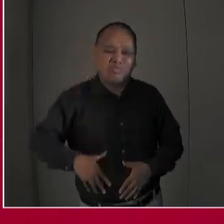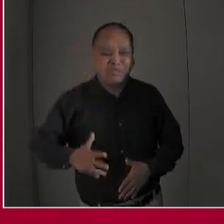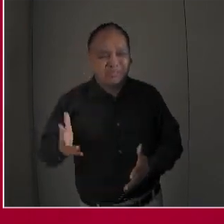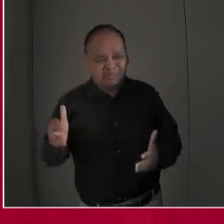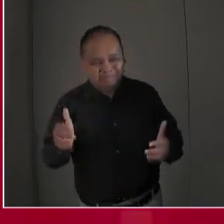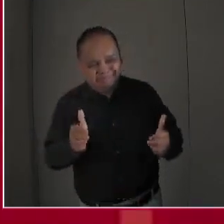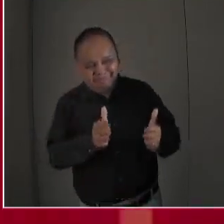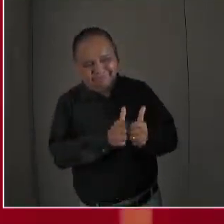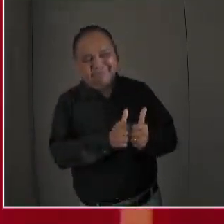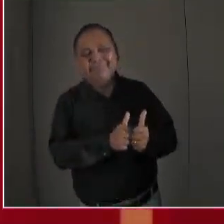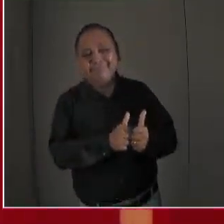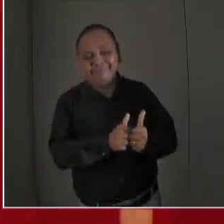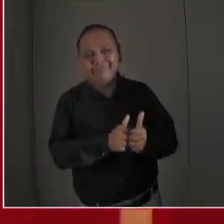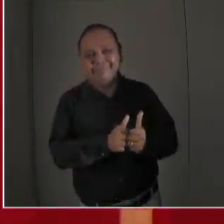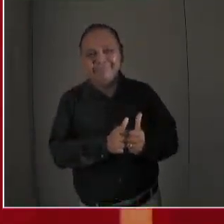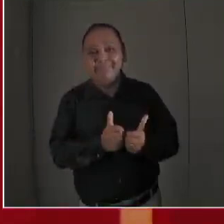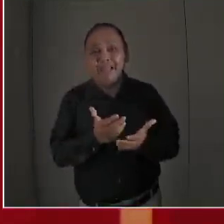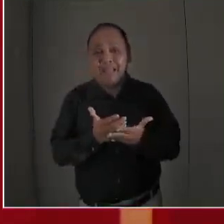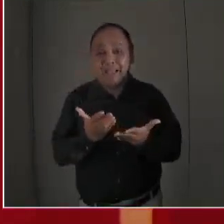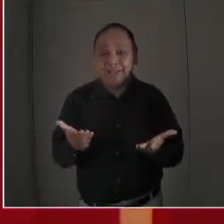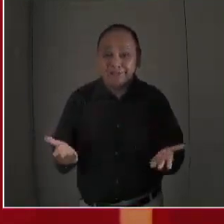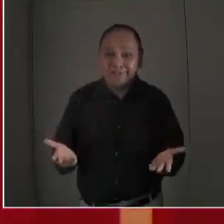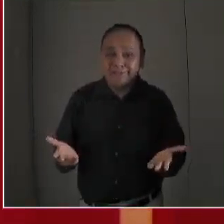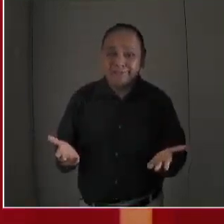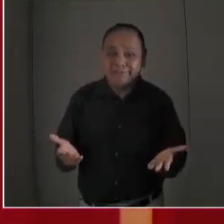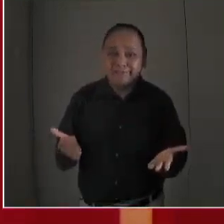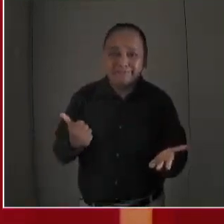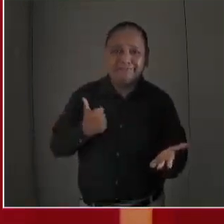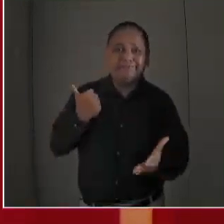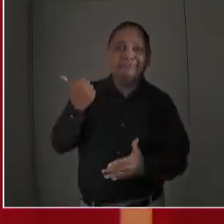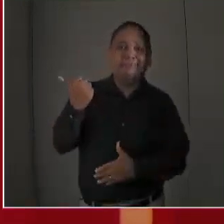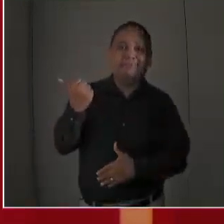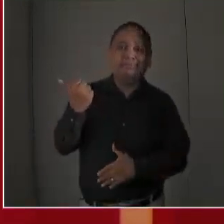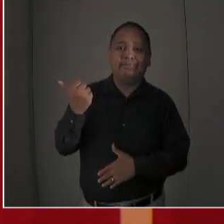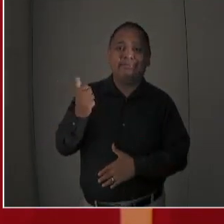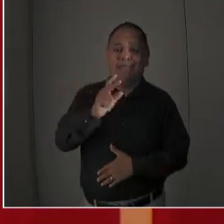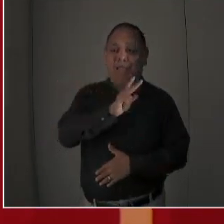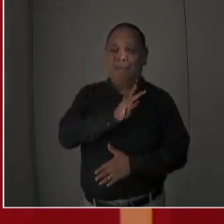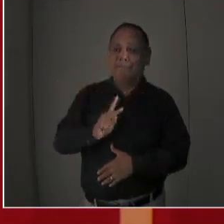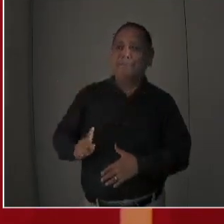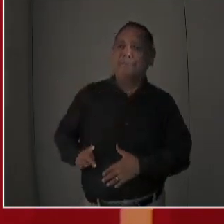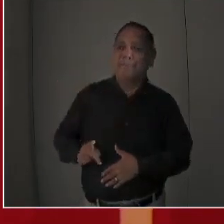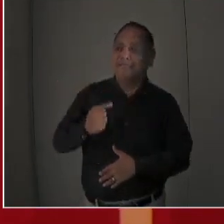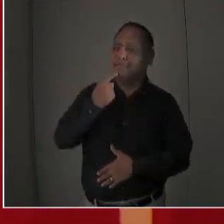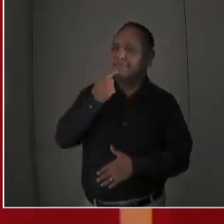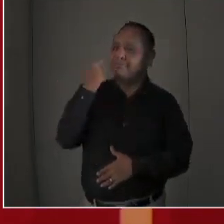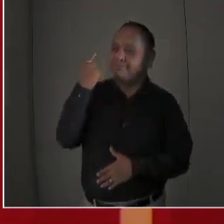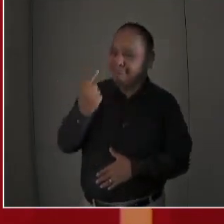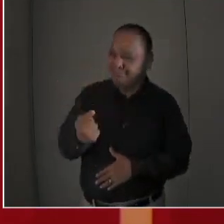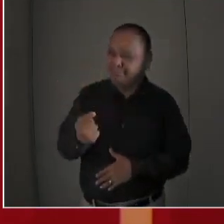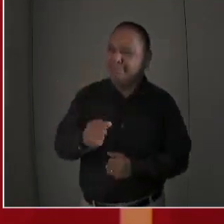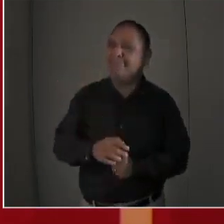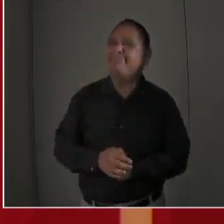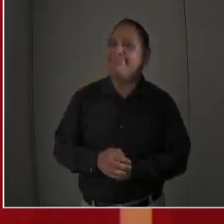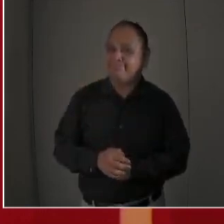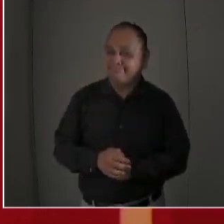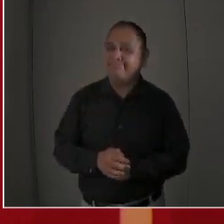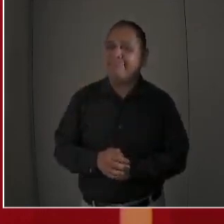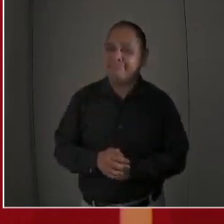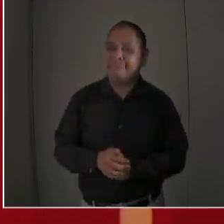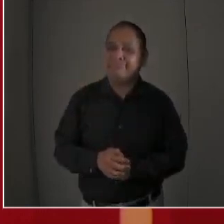acompañado. Pero para nuestra fortuna, y aquí lo decía bien el presidente, porque también en esto se